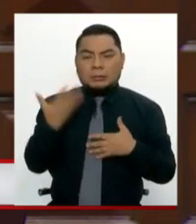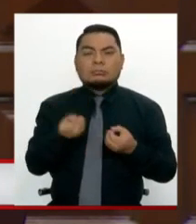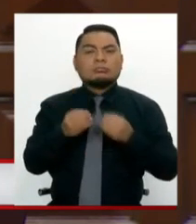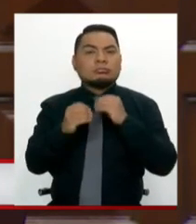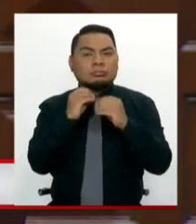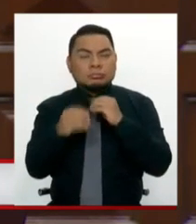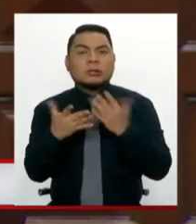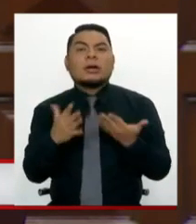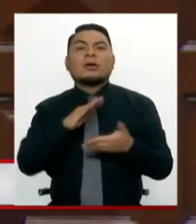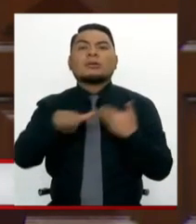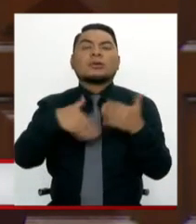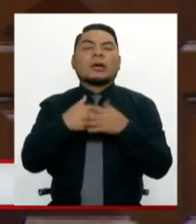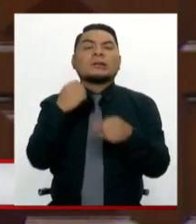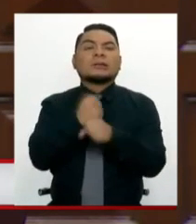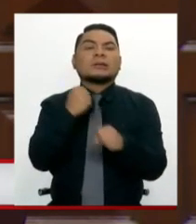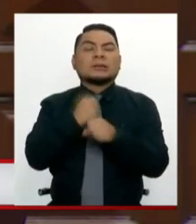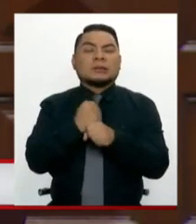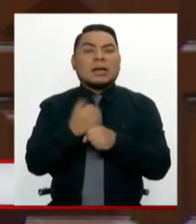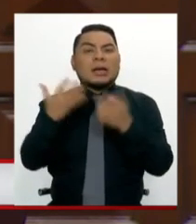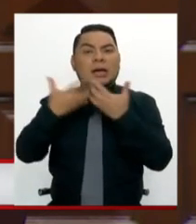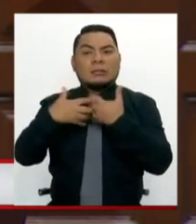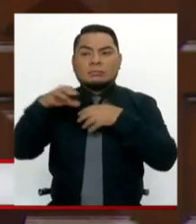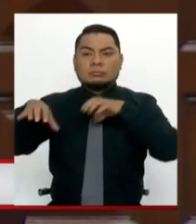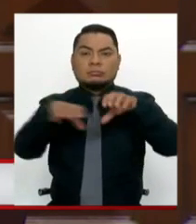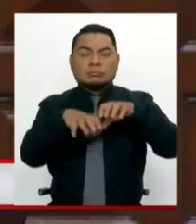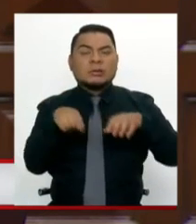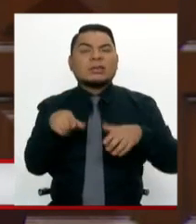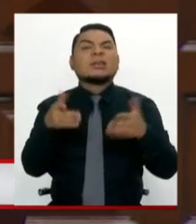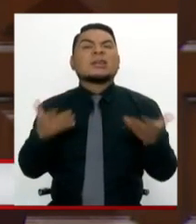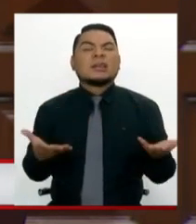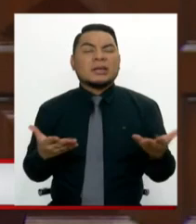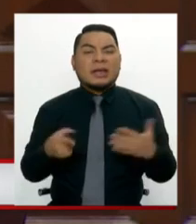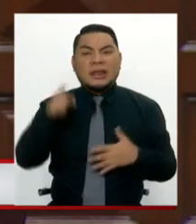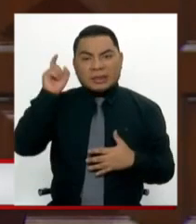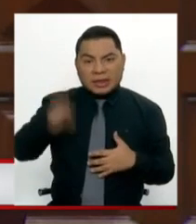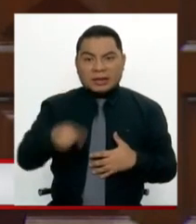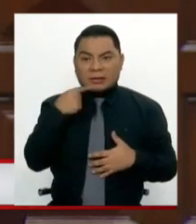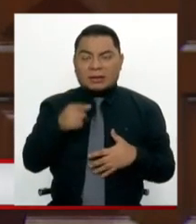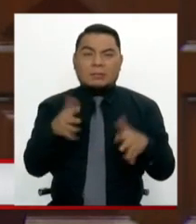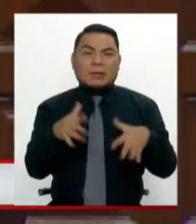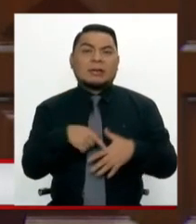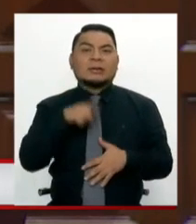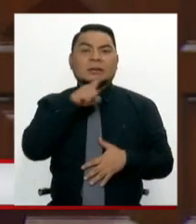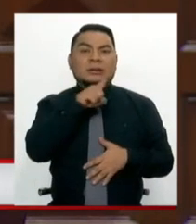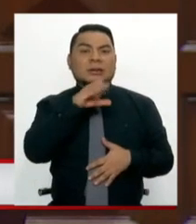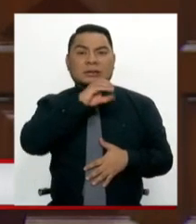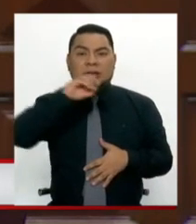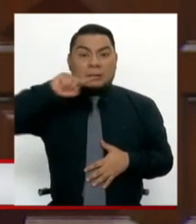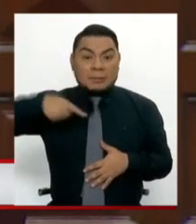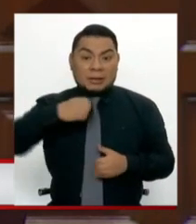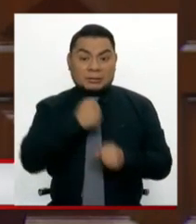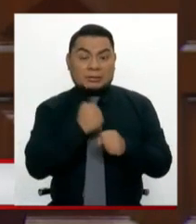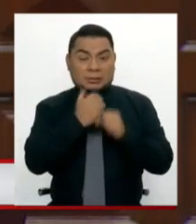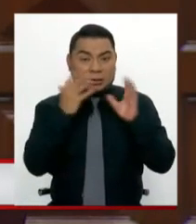a la tercerización laboral, con lo cual se debe pasar a cerca de 100.000 trabajadores